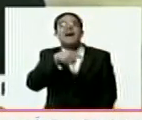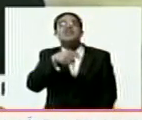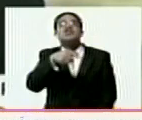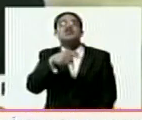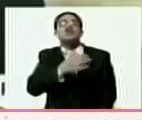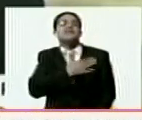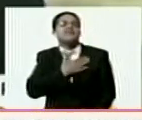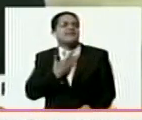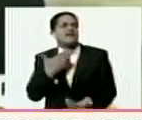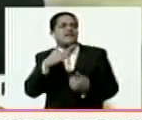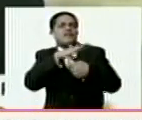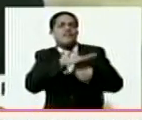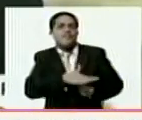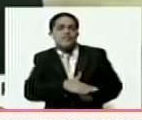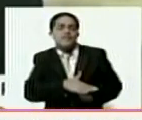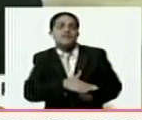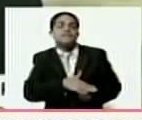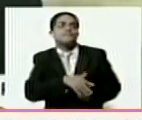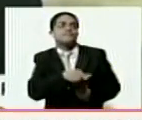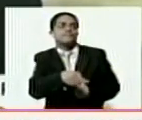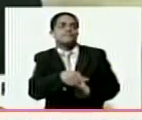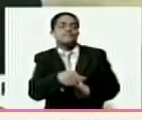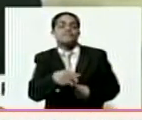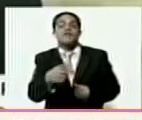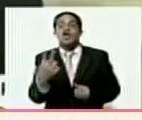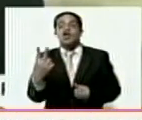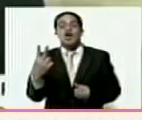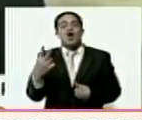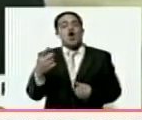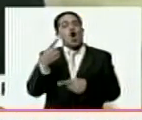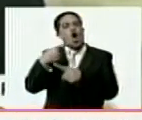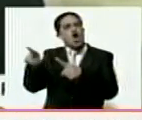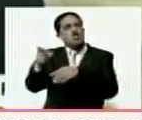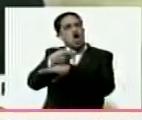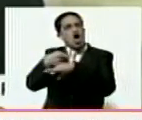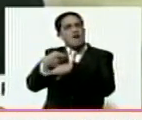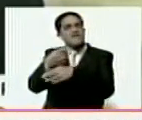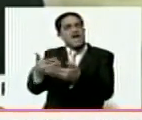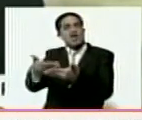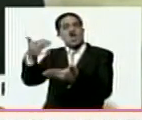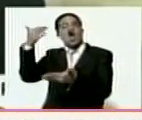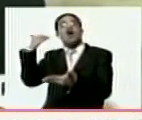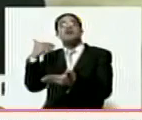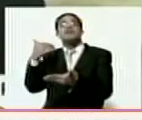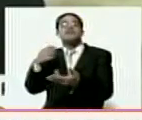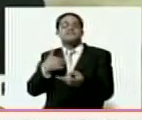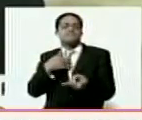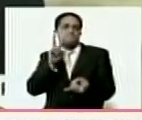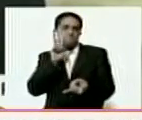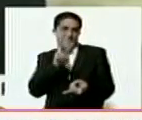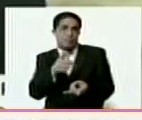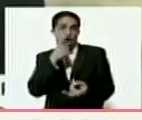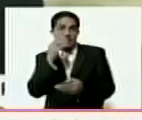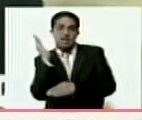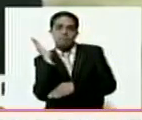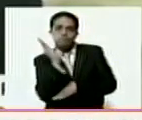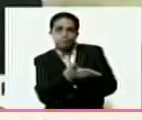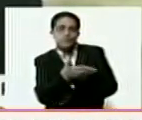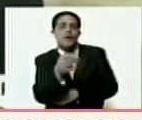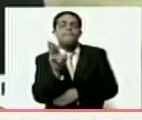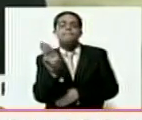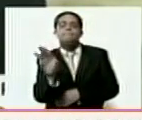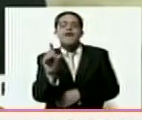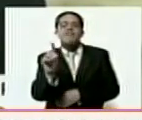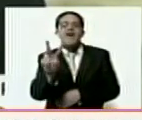hacia Venezuela ha hecho más de lo que habían hecho dos administraciones en 20 años. Hemos llevado a cabo las sanciones más significantes sobre PDVSA, el Banco